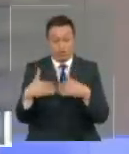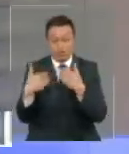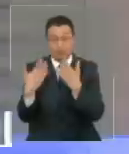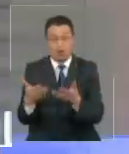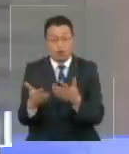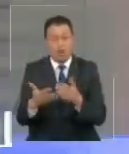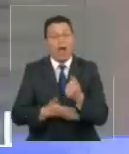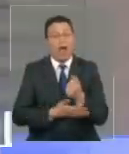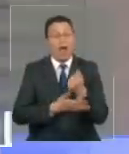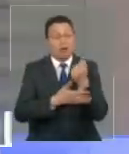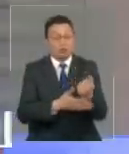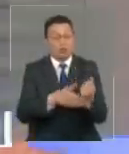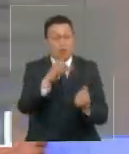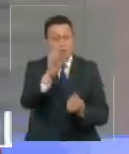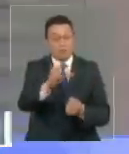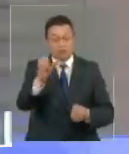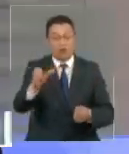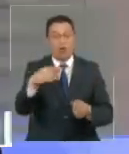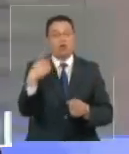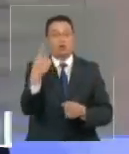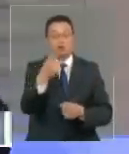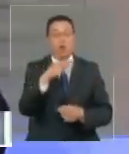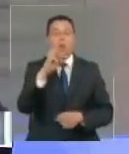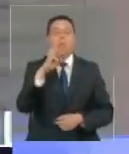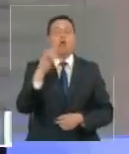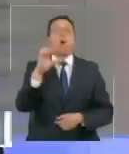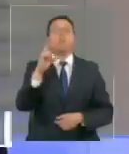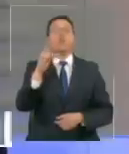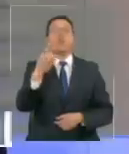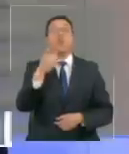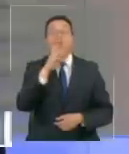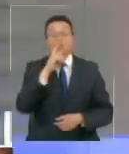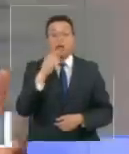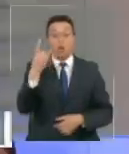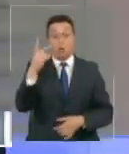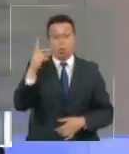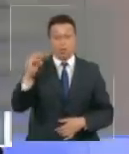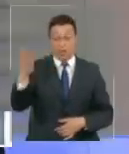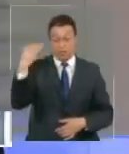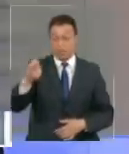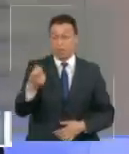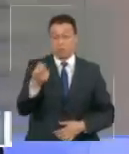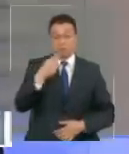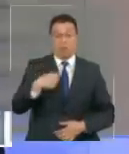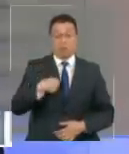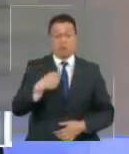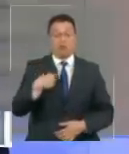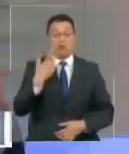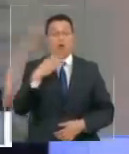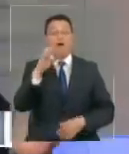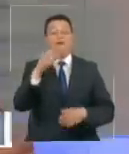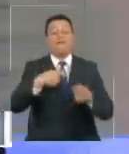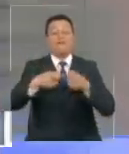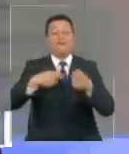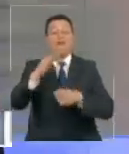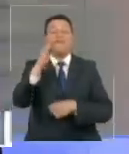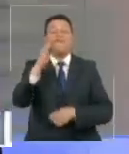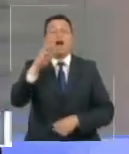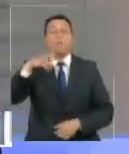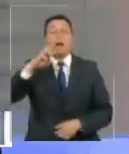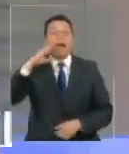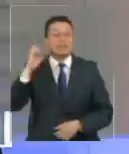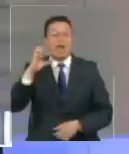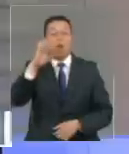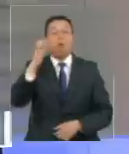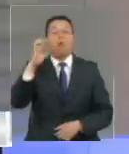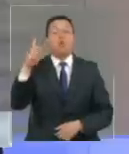toman en consideración a la ciudadanía sean consideradas de populismo. La UDI planteó que la farmacia popular era una medida populista, que la óptica popular era una